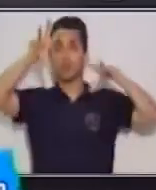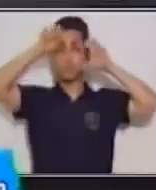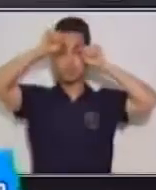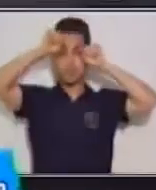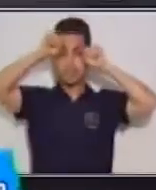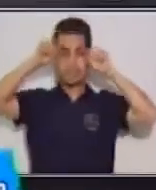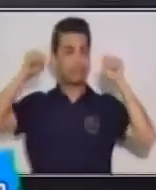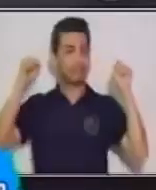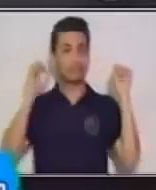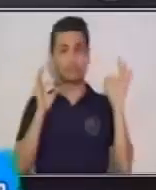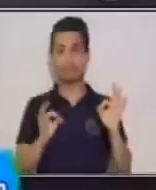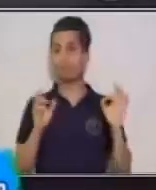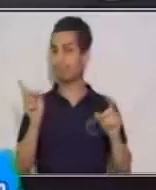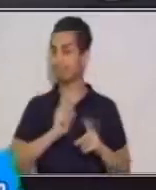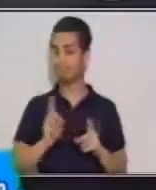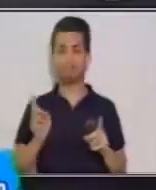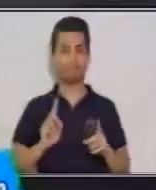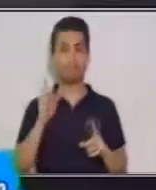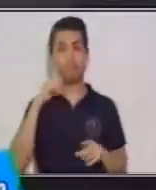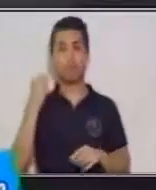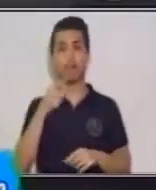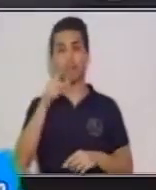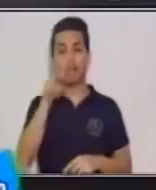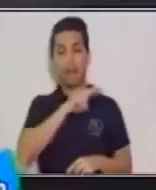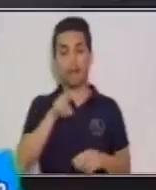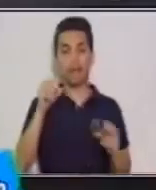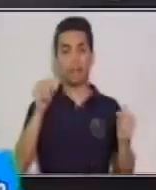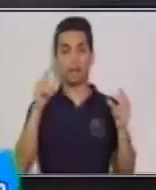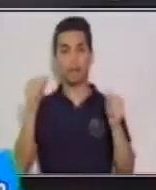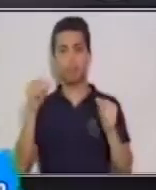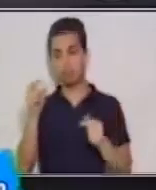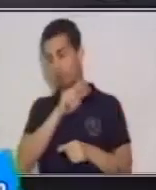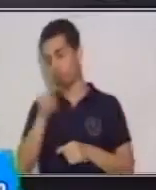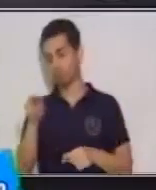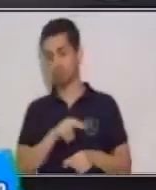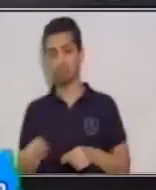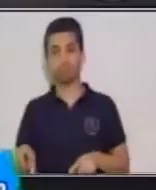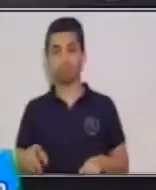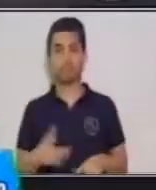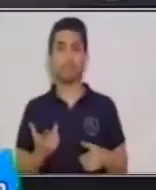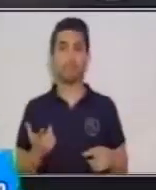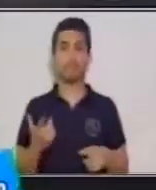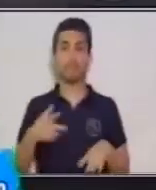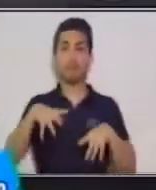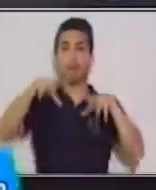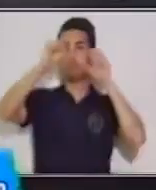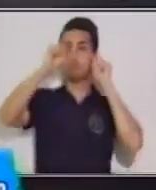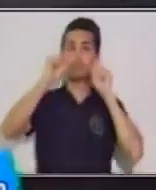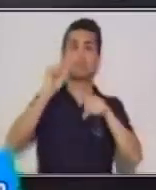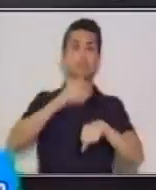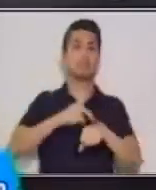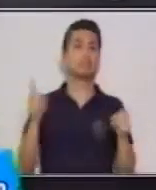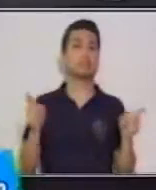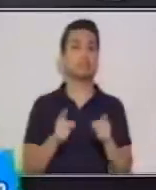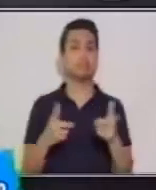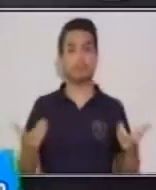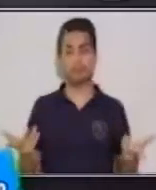es eficaz, porque tú lo lees de manera rápida, pero solo guardas la información por un breve